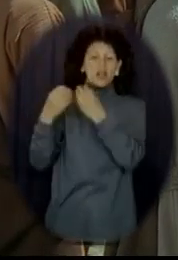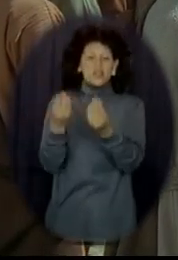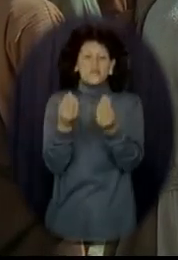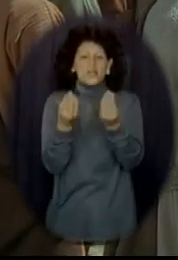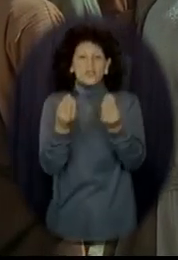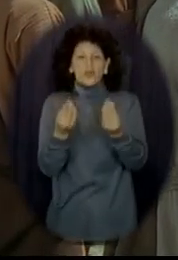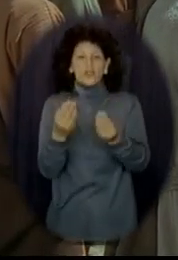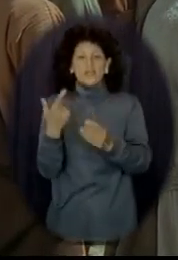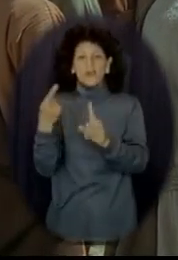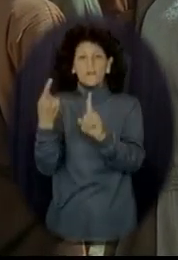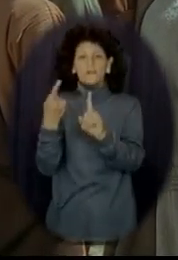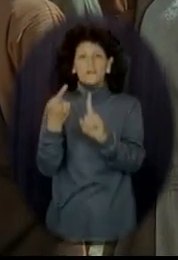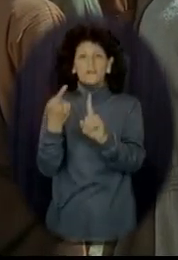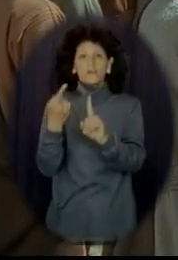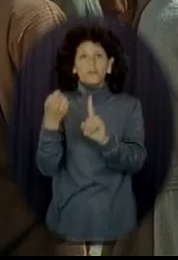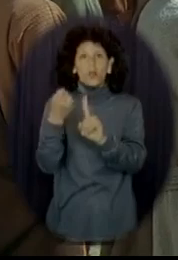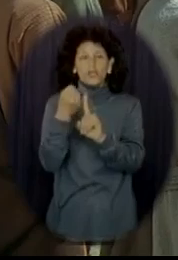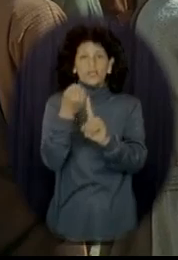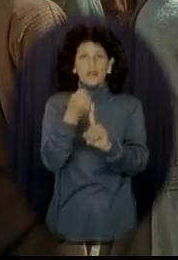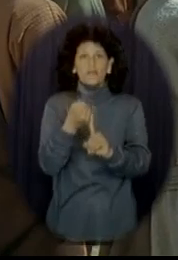a los profetas.